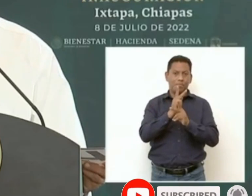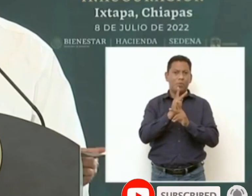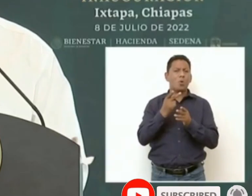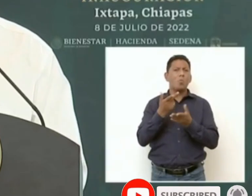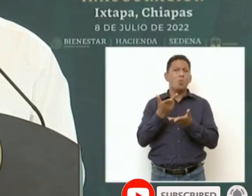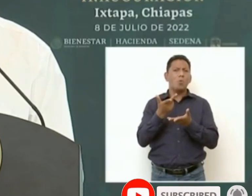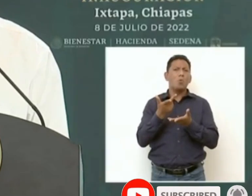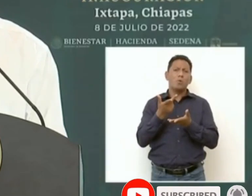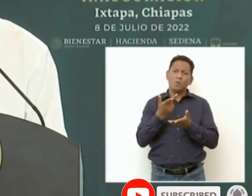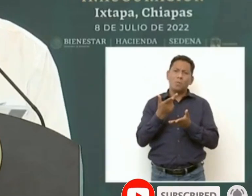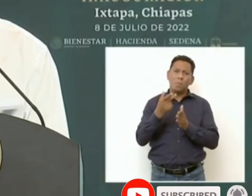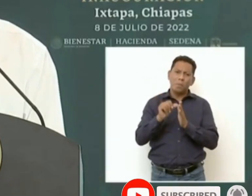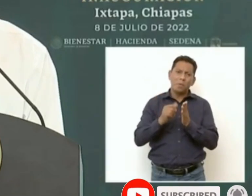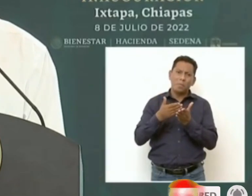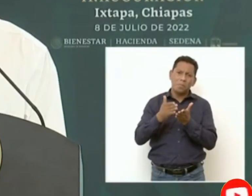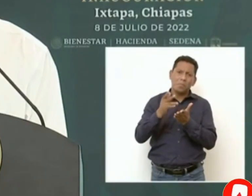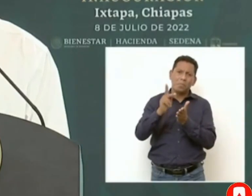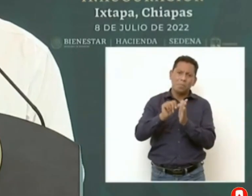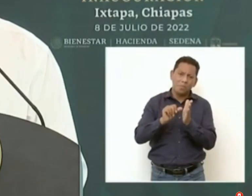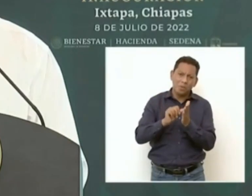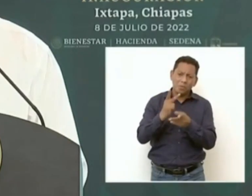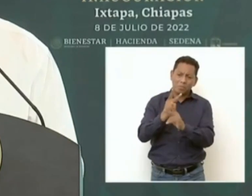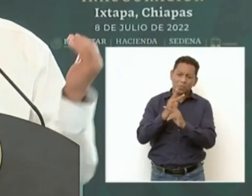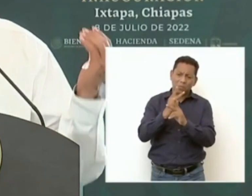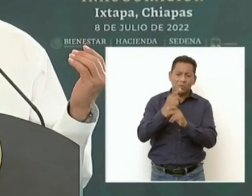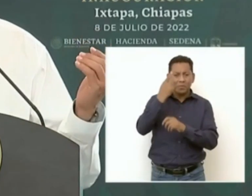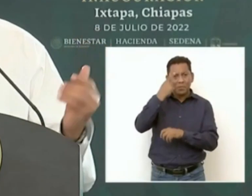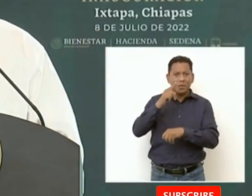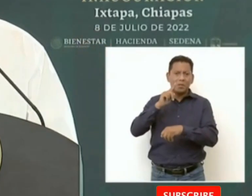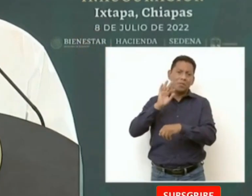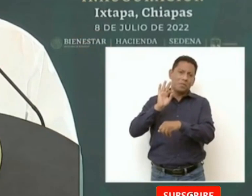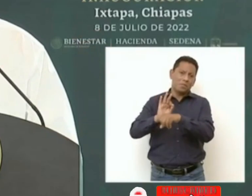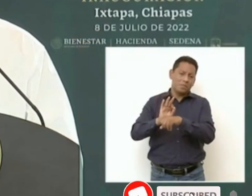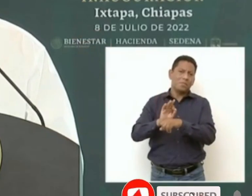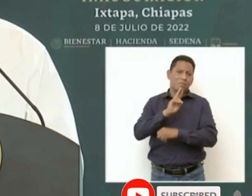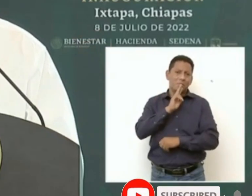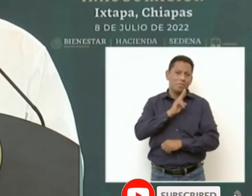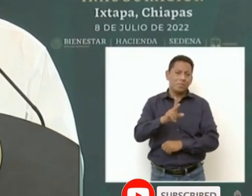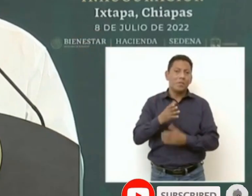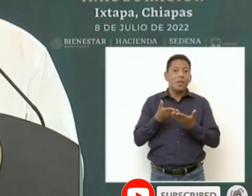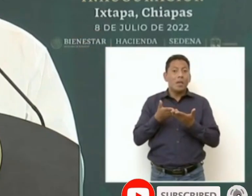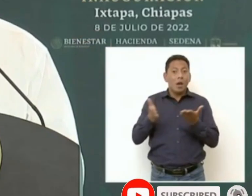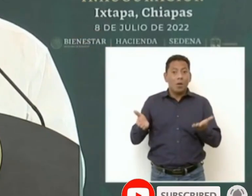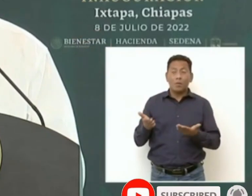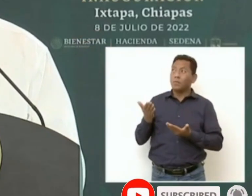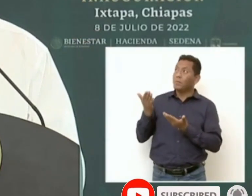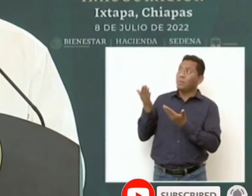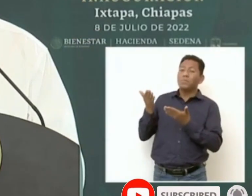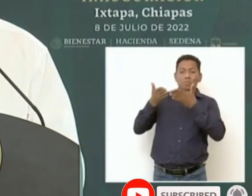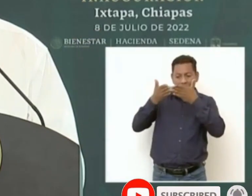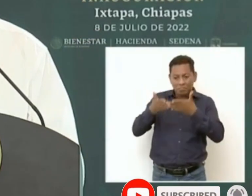tandas para el bienestar. Y ahora se está inaugurando este